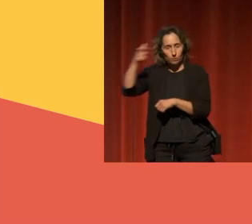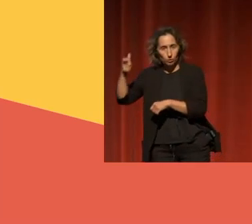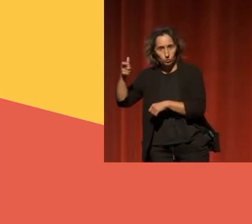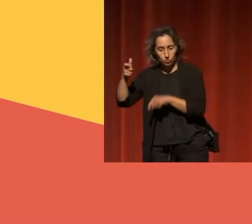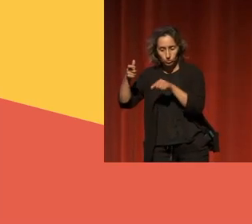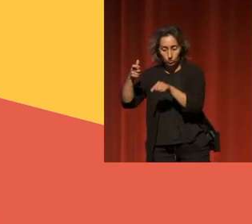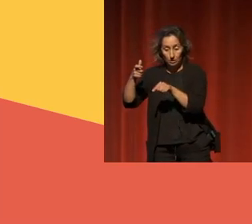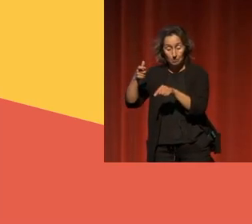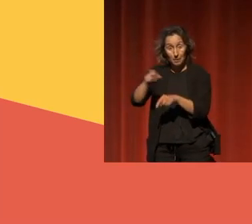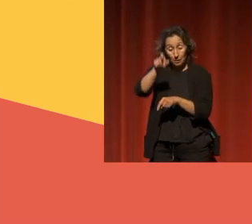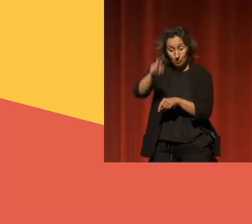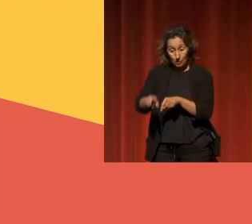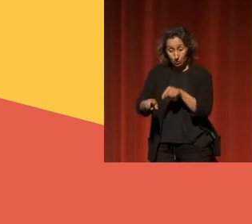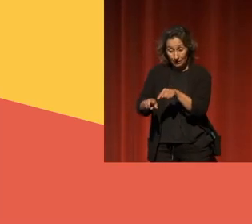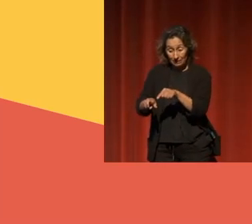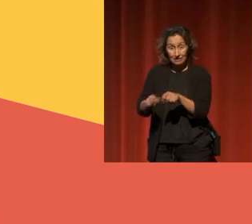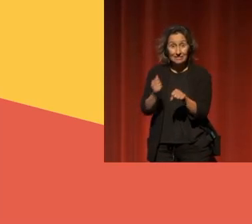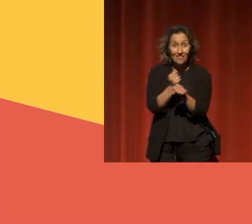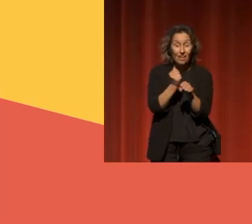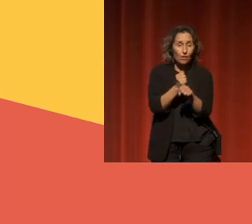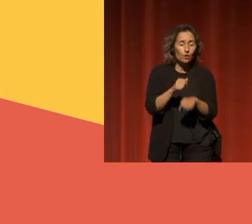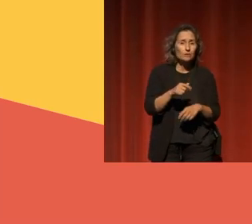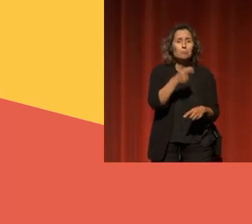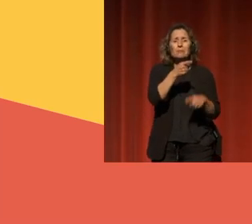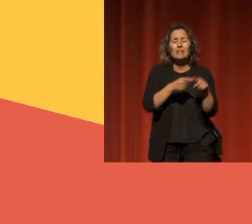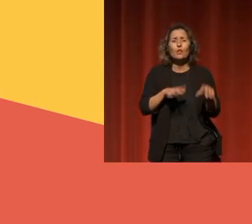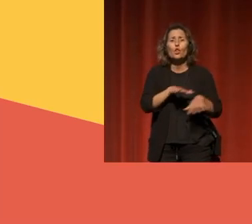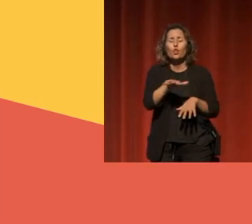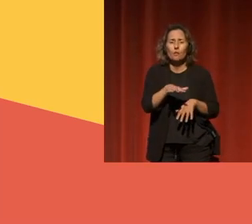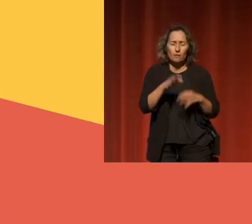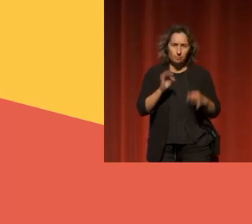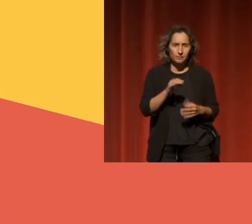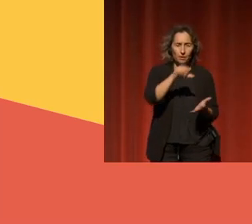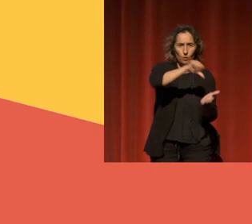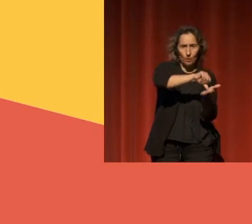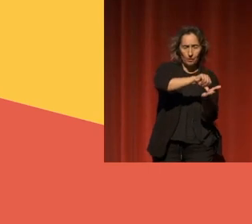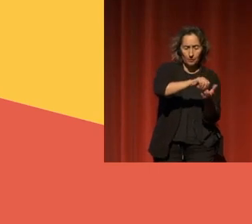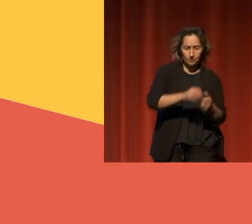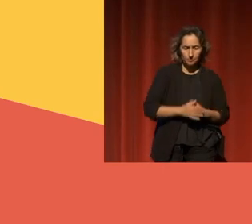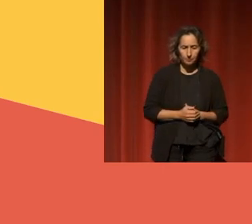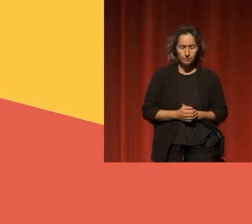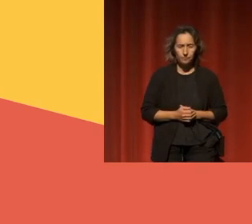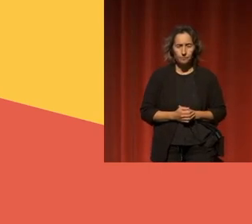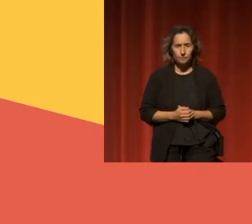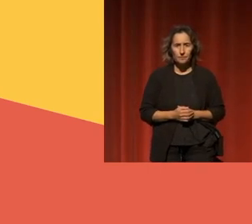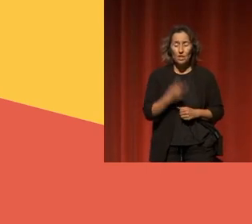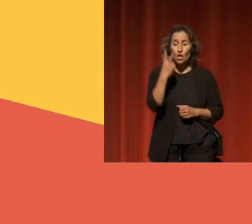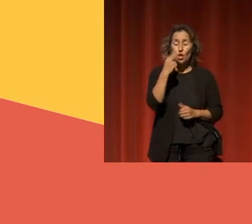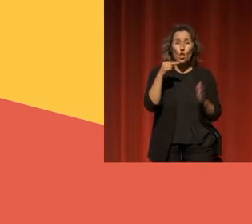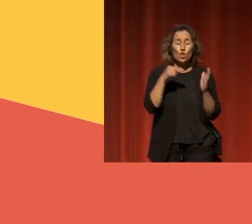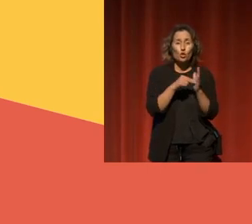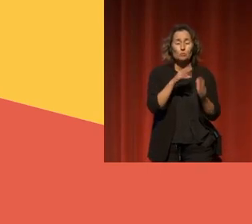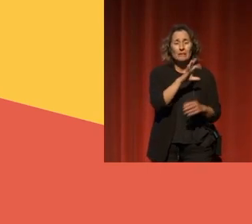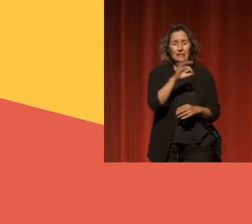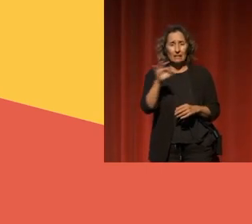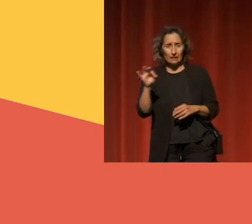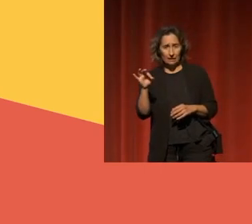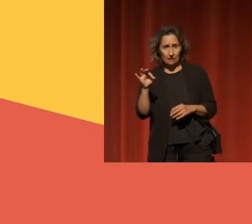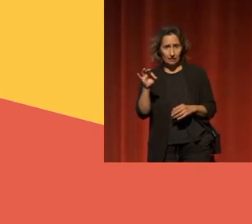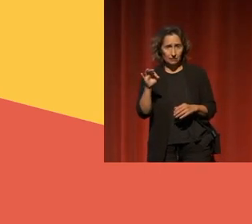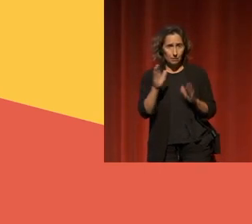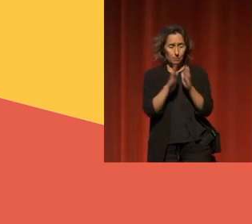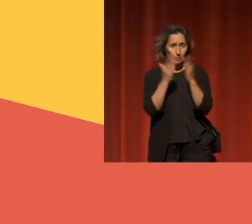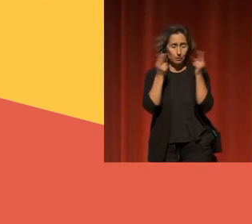mitad del personal está en las grandes ciudades esto ya nos dice mucho también son 2500 las personas que trabajan en bibliotecas